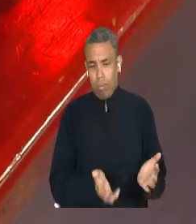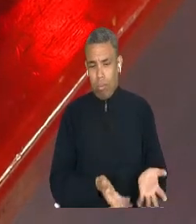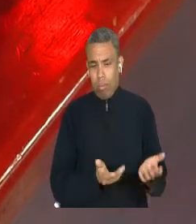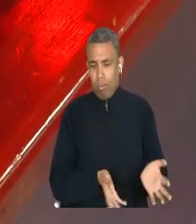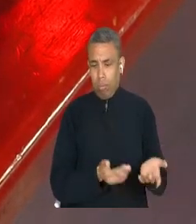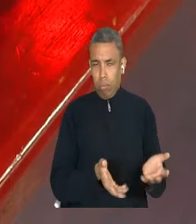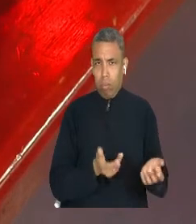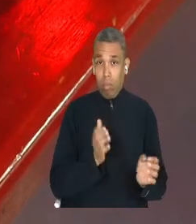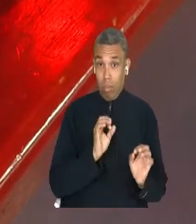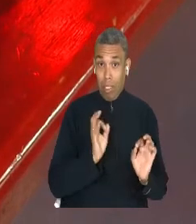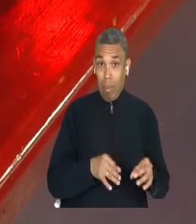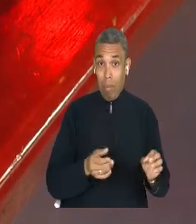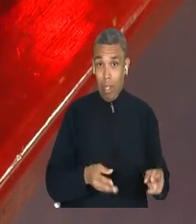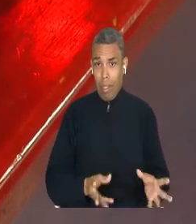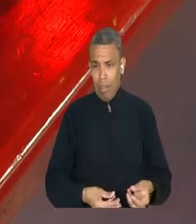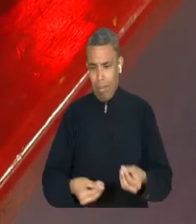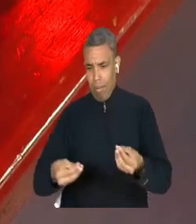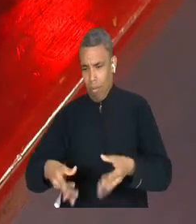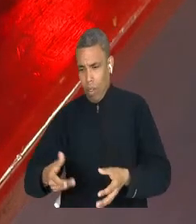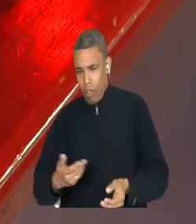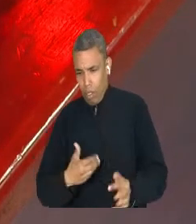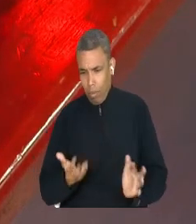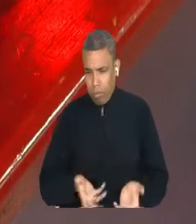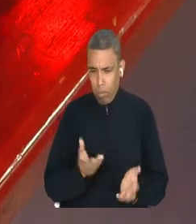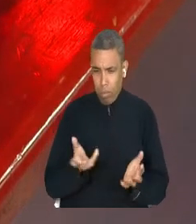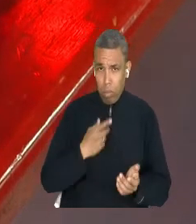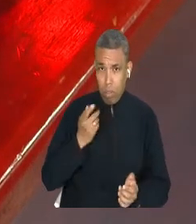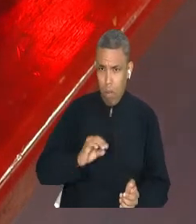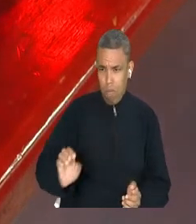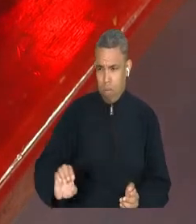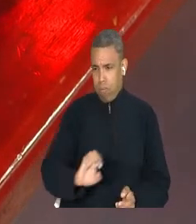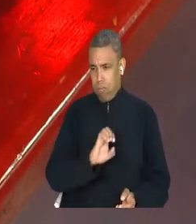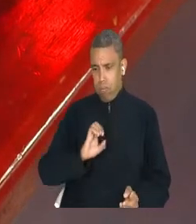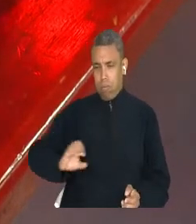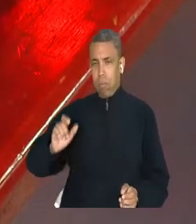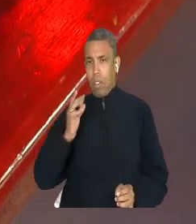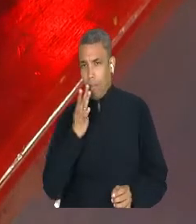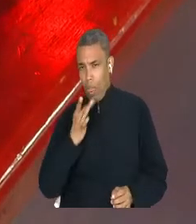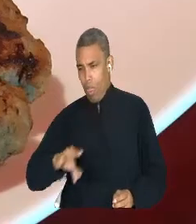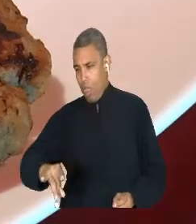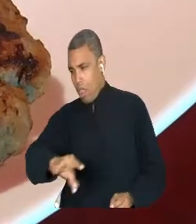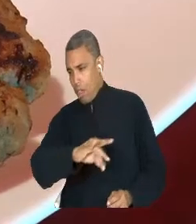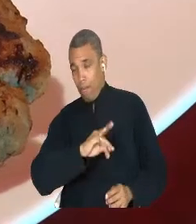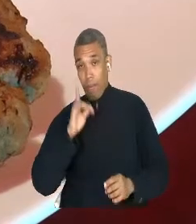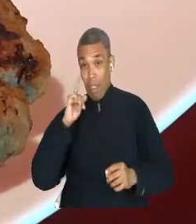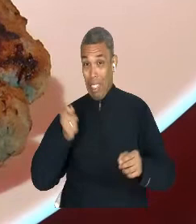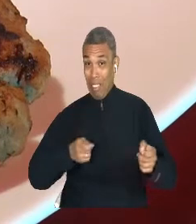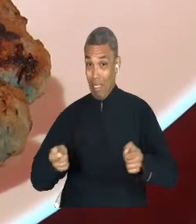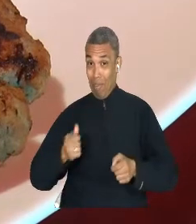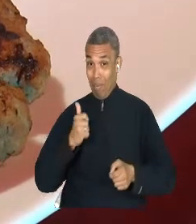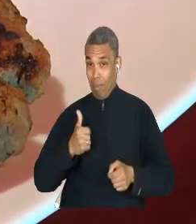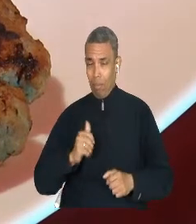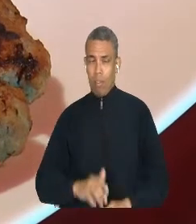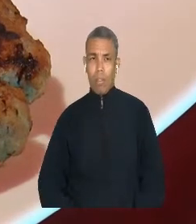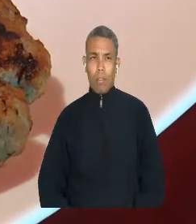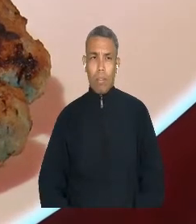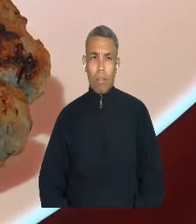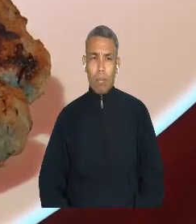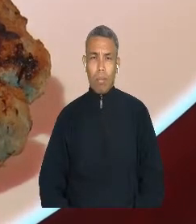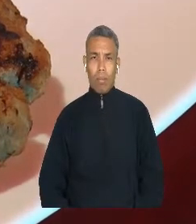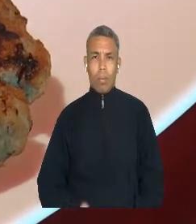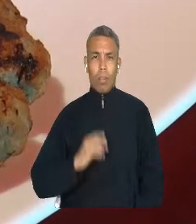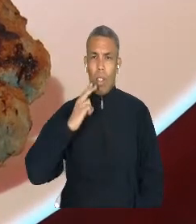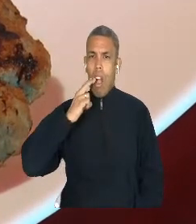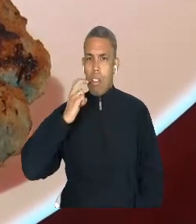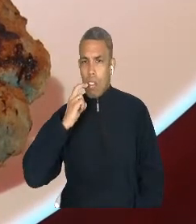una buena sazón, buenas salsas manejamos, su condimento es... No. La cocción de la carne